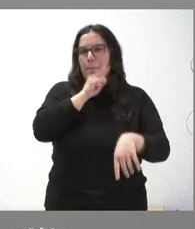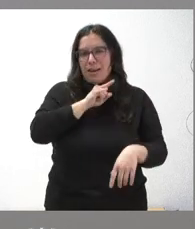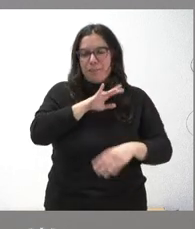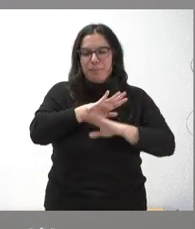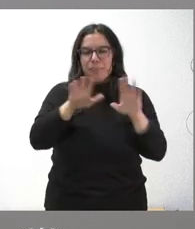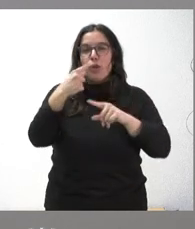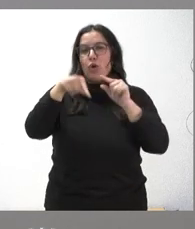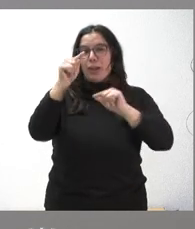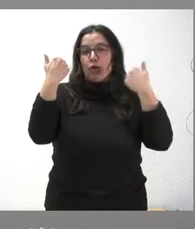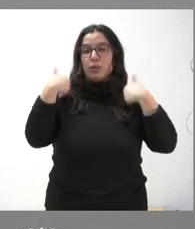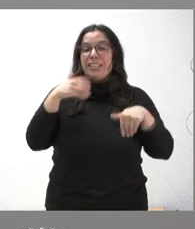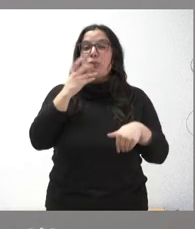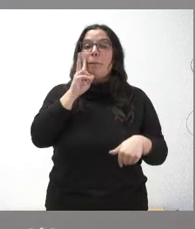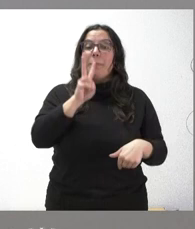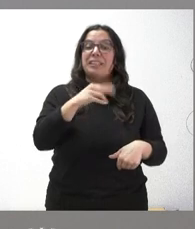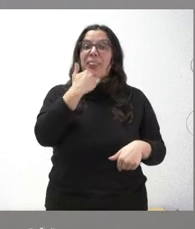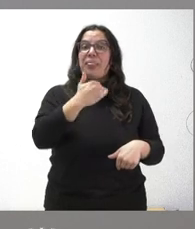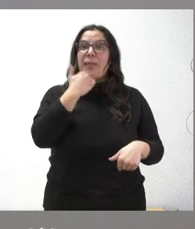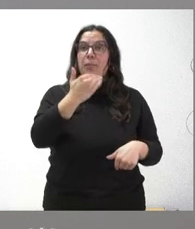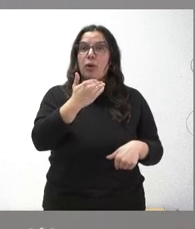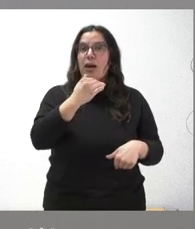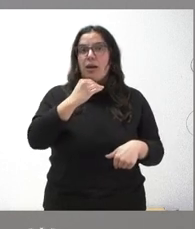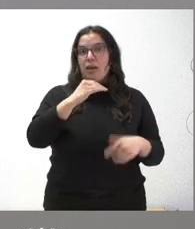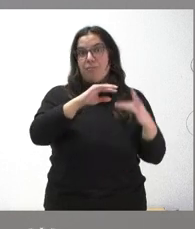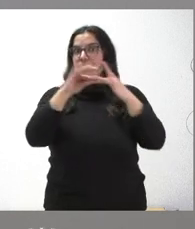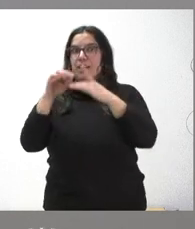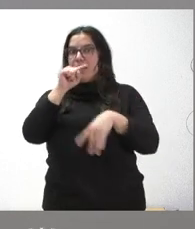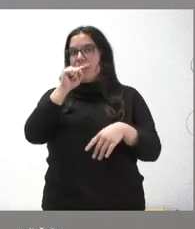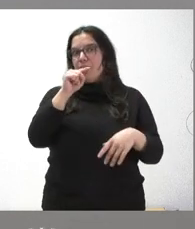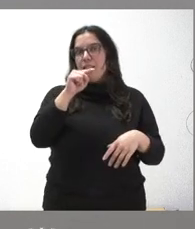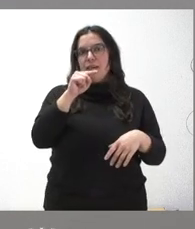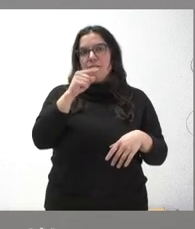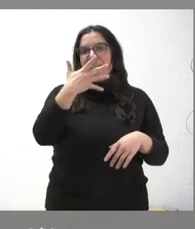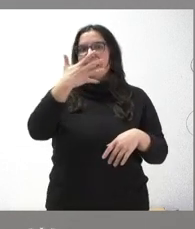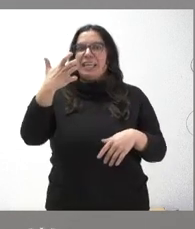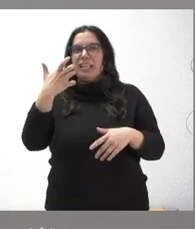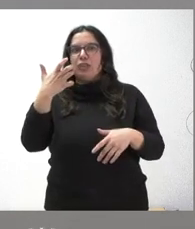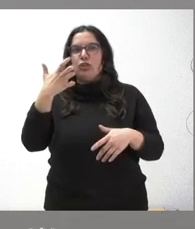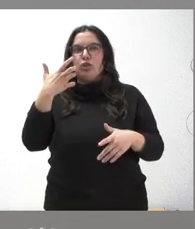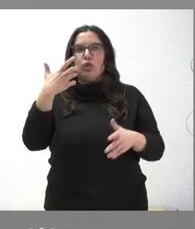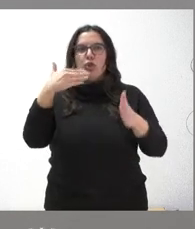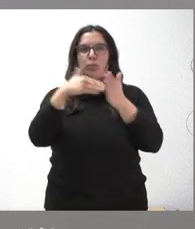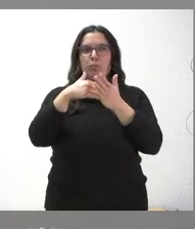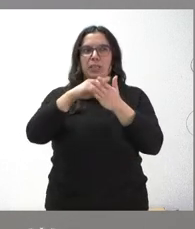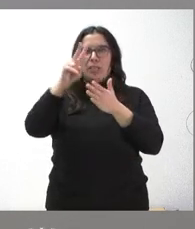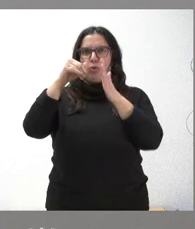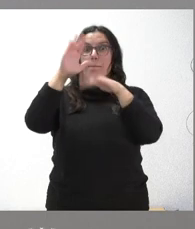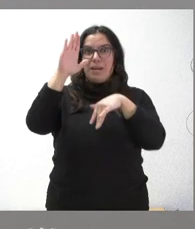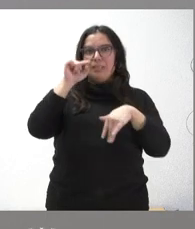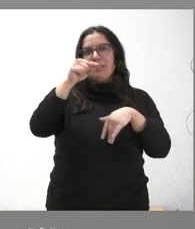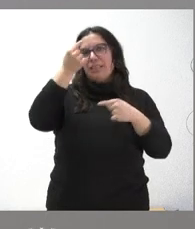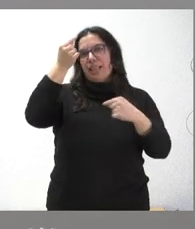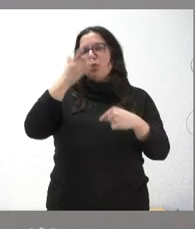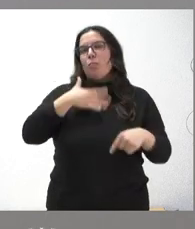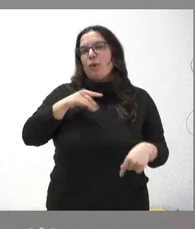usted se da cuenta Zamora está en el grupo de cabeza en las que están por encima de los 500 y pico mil euros que es el dato que usted